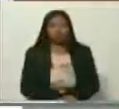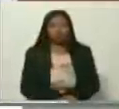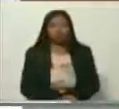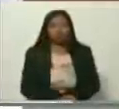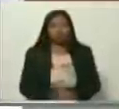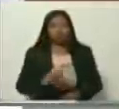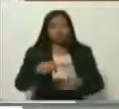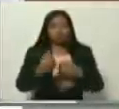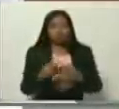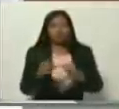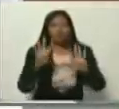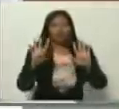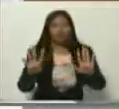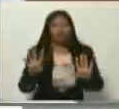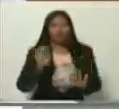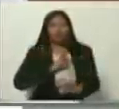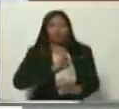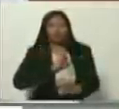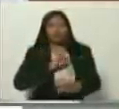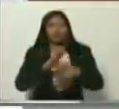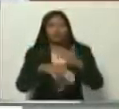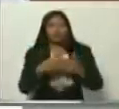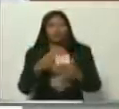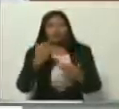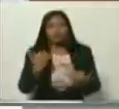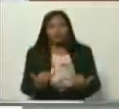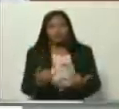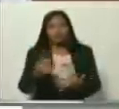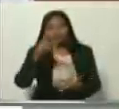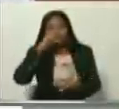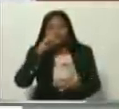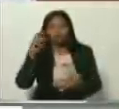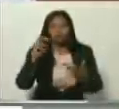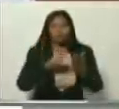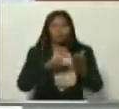9 de enero del año 2022.